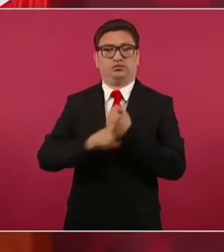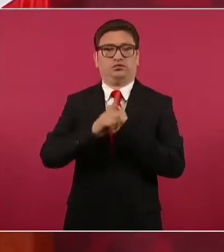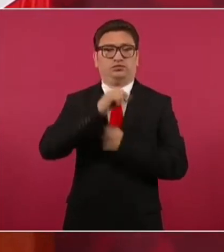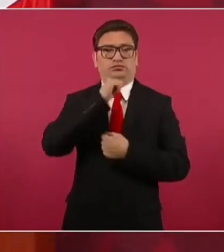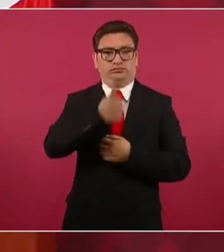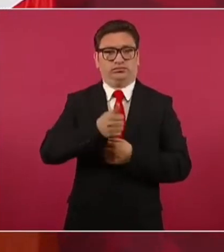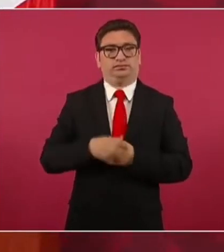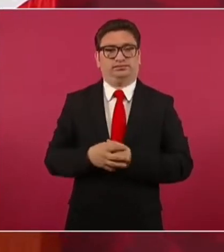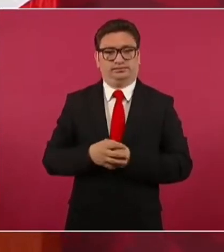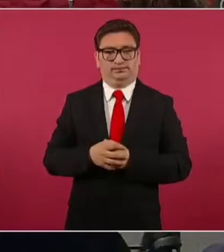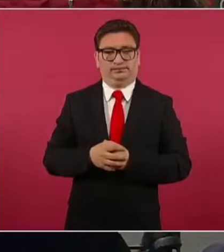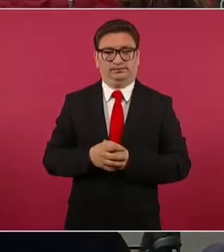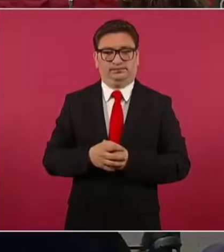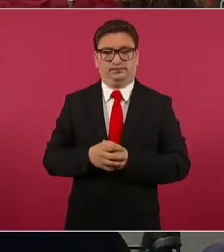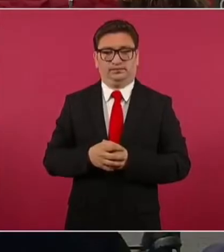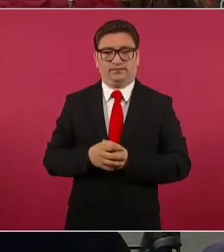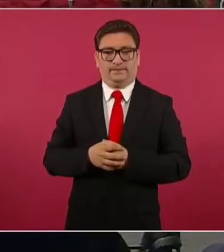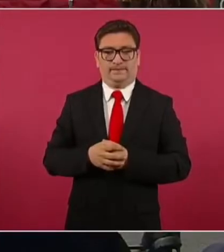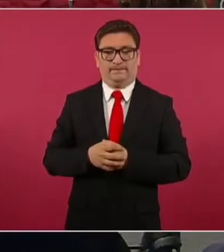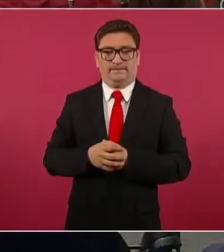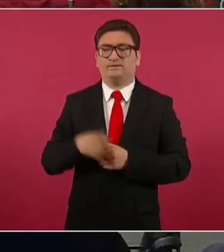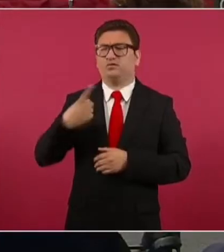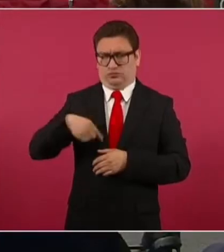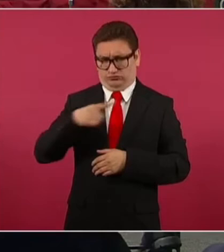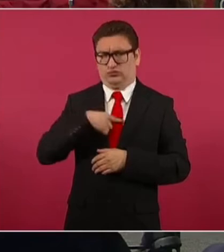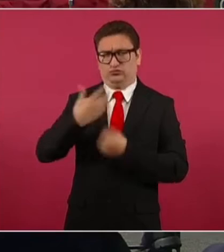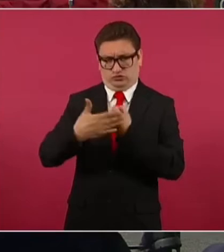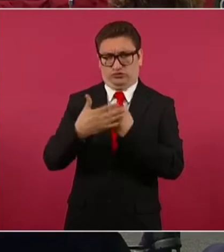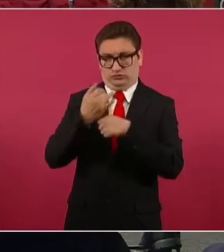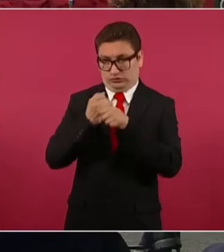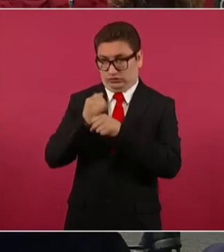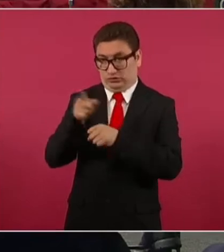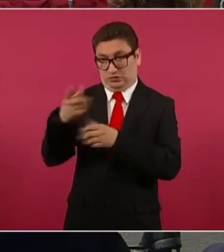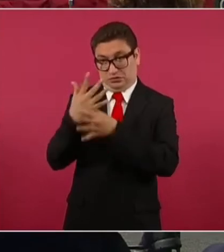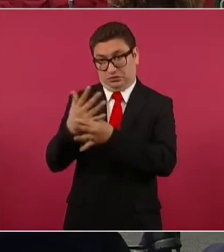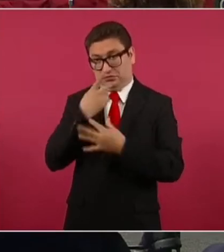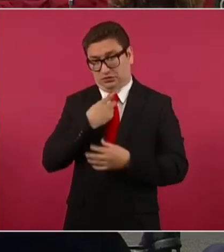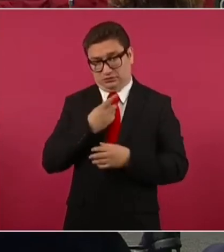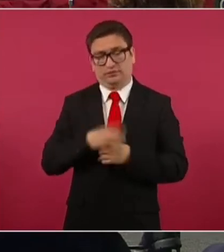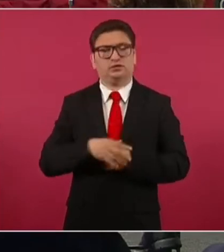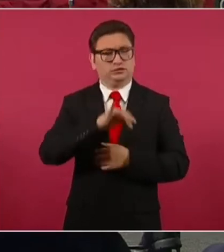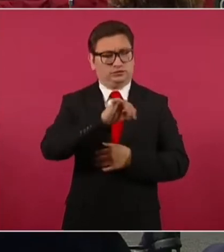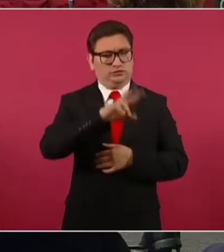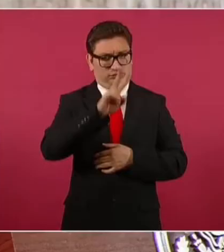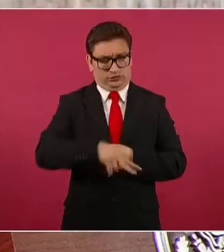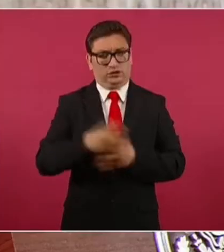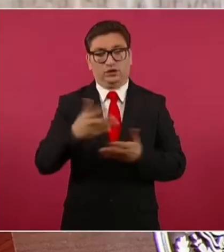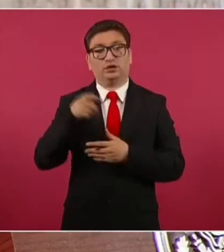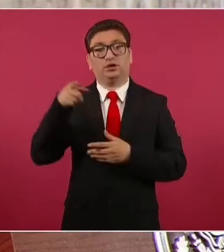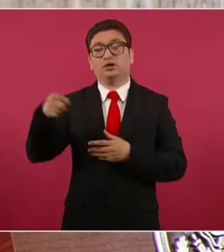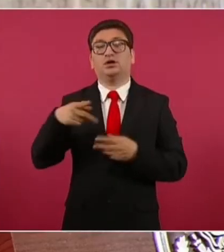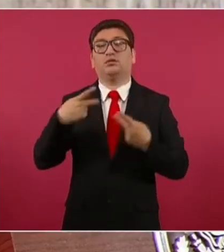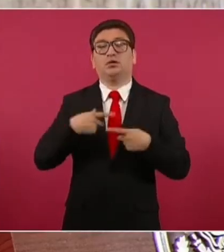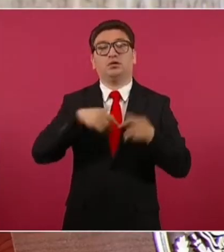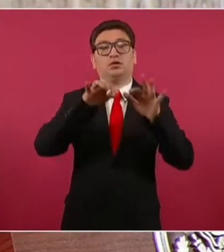problema. Y vamos a investigar lo que tú estás planteando. Sí está ocurriendo, la verdad, incluso ellos meten